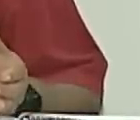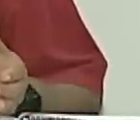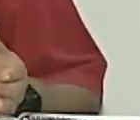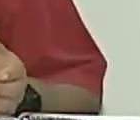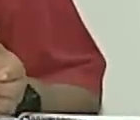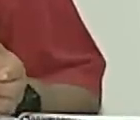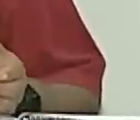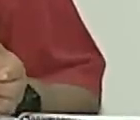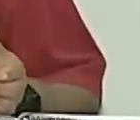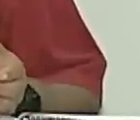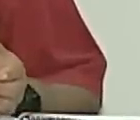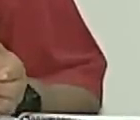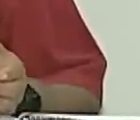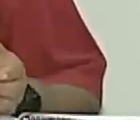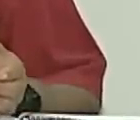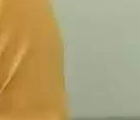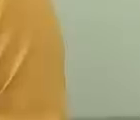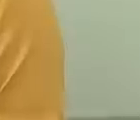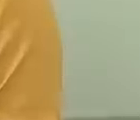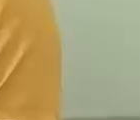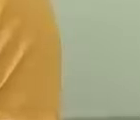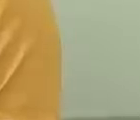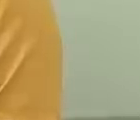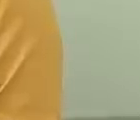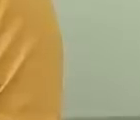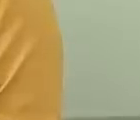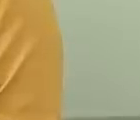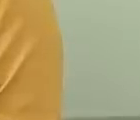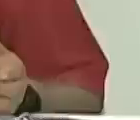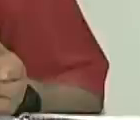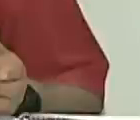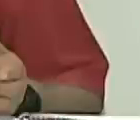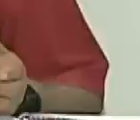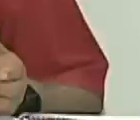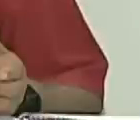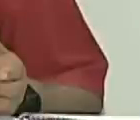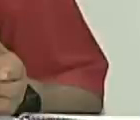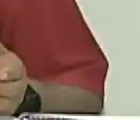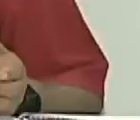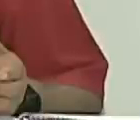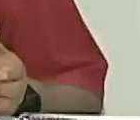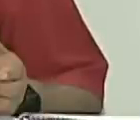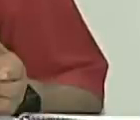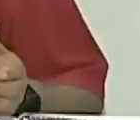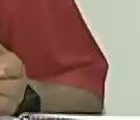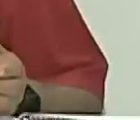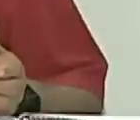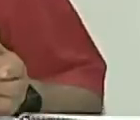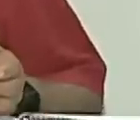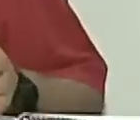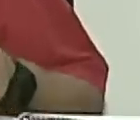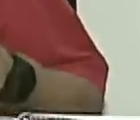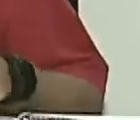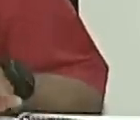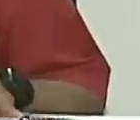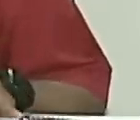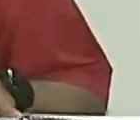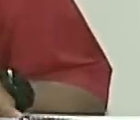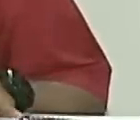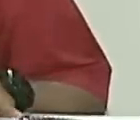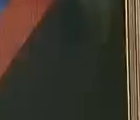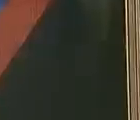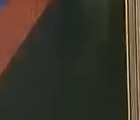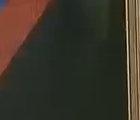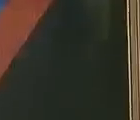recibir los beneficios de un acuerdo gracias al diálogo promovido por el presidente Nicolás Maduro en infinidad de